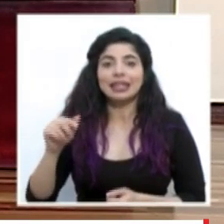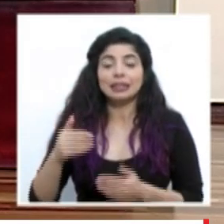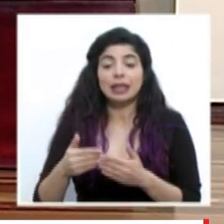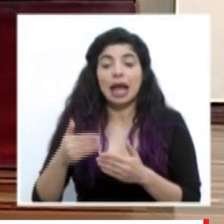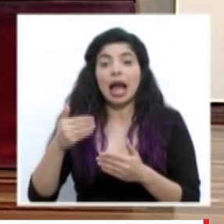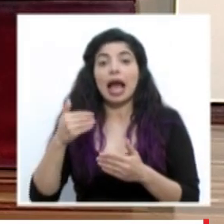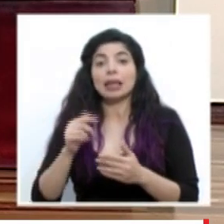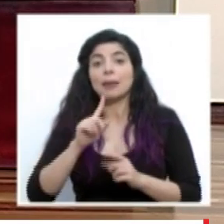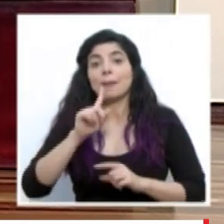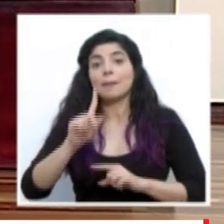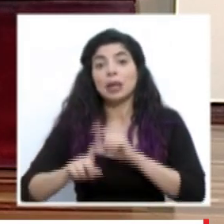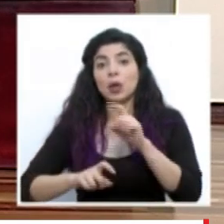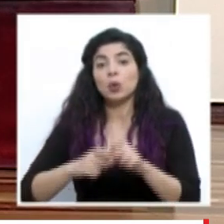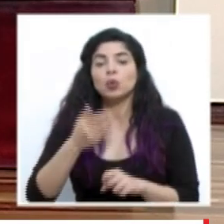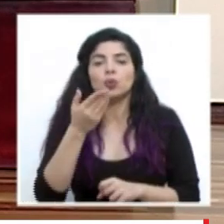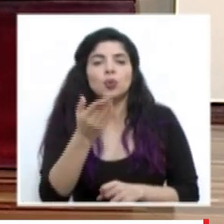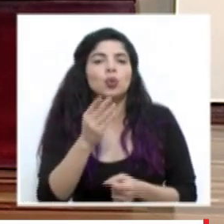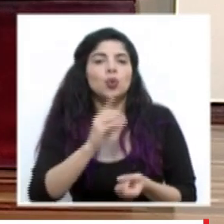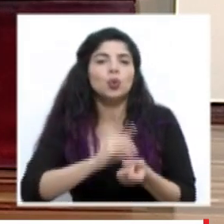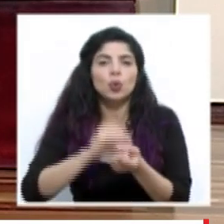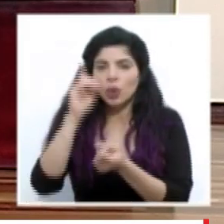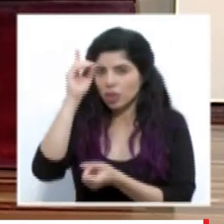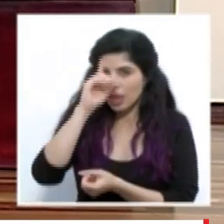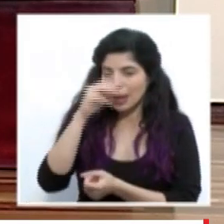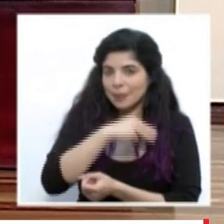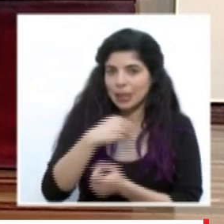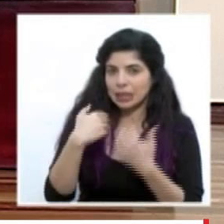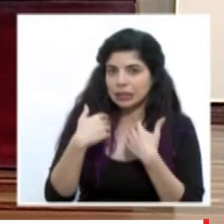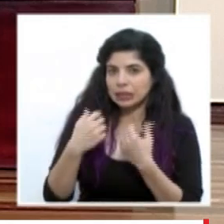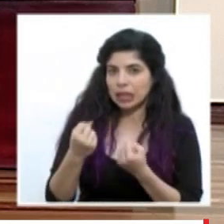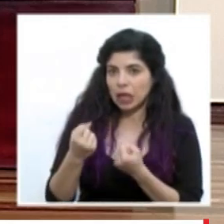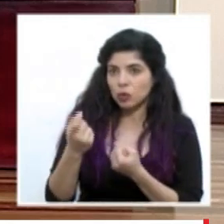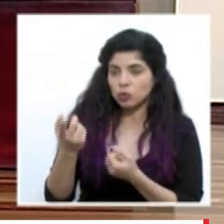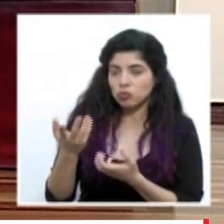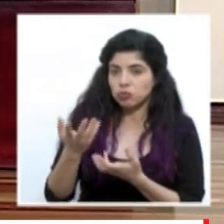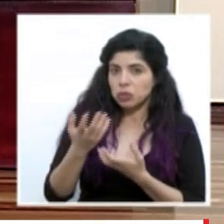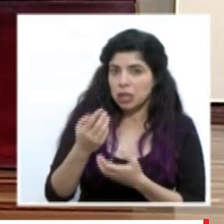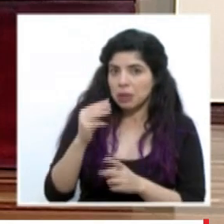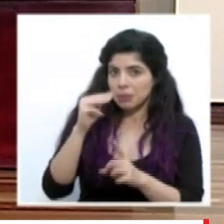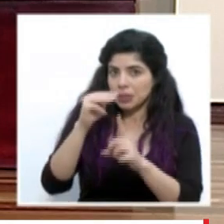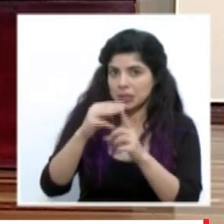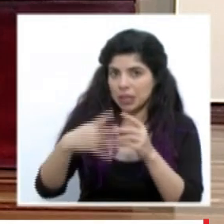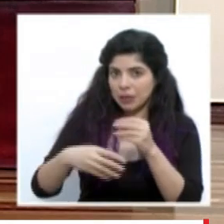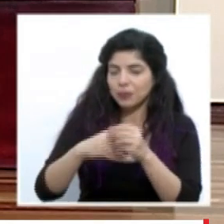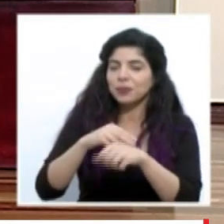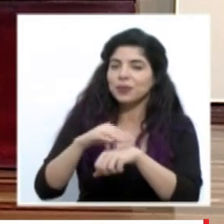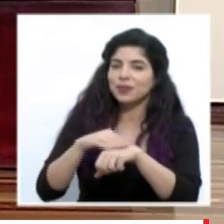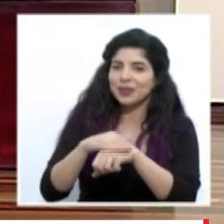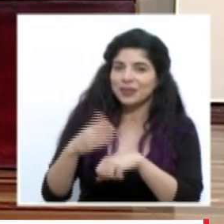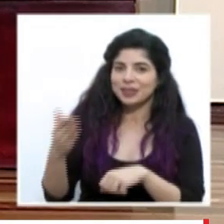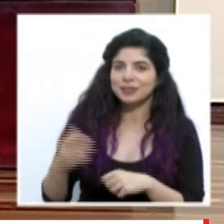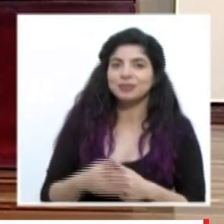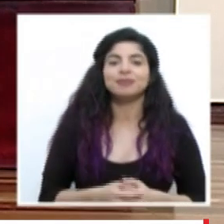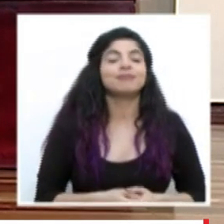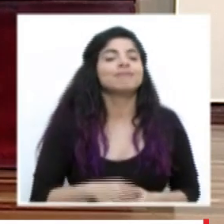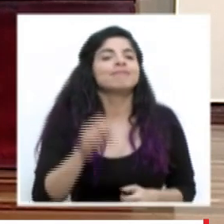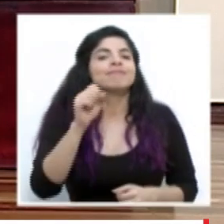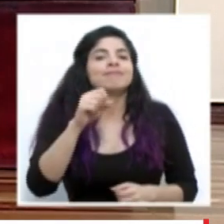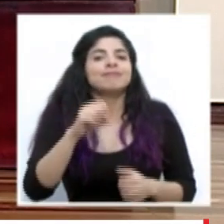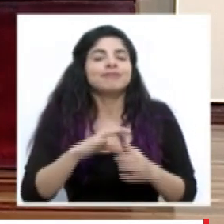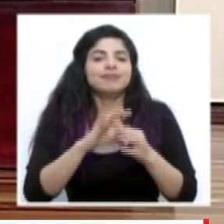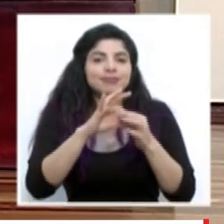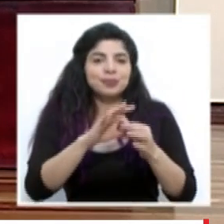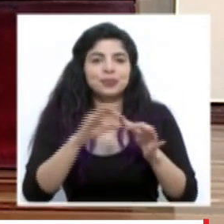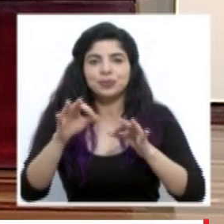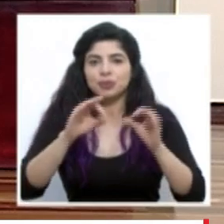Antes de pasar al periodo de consultas, el doctor Daniel Salas, ministro de Salud, nos tiene un mensaje adicional. Por favor, ministro. Sí, era con